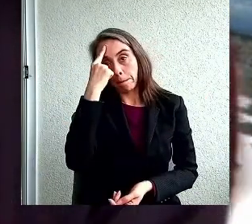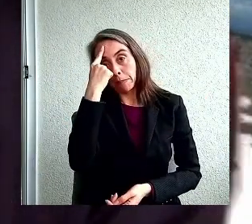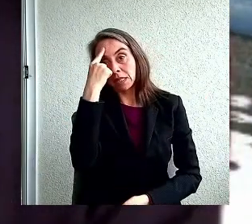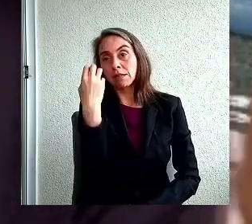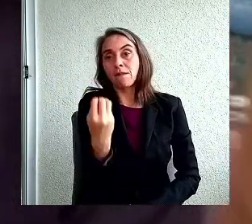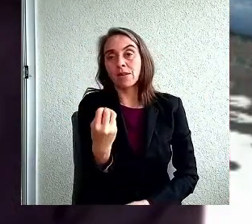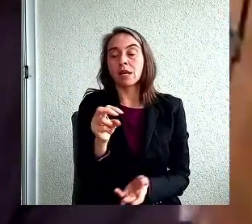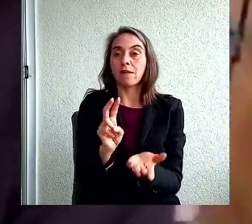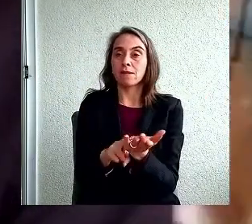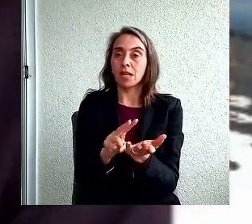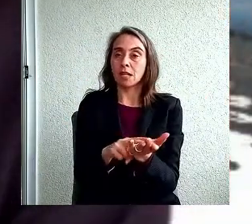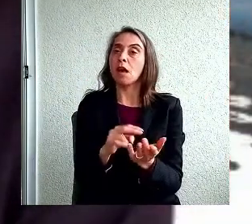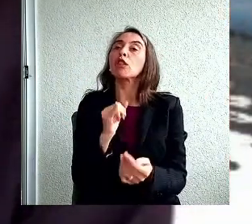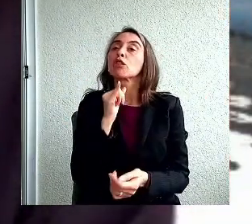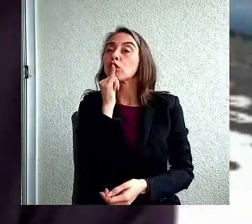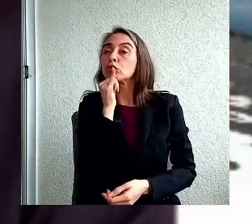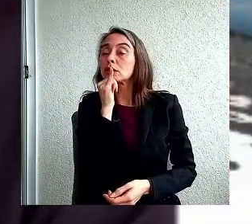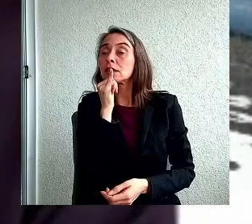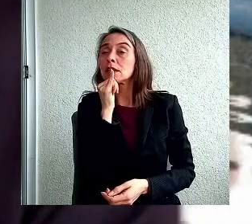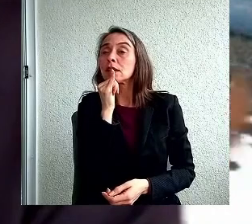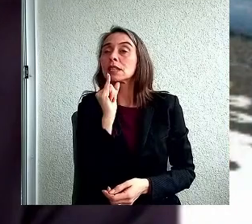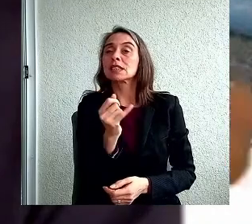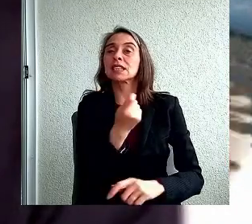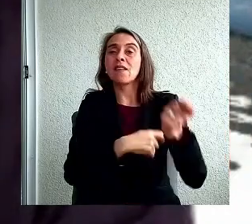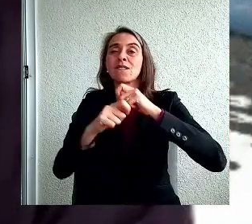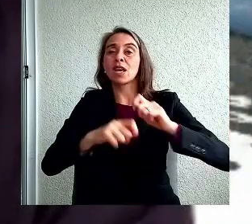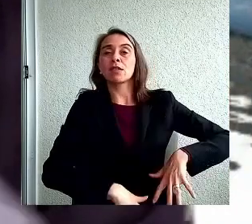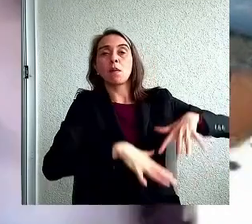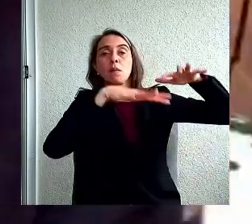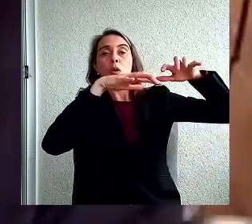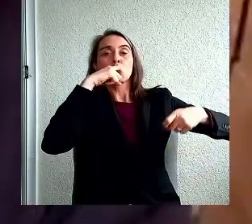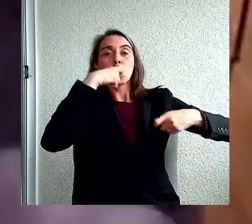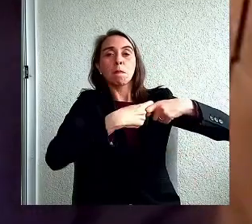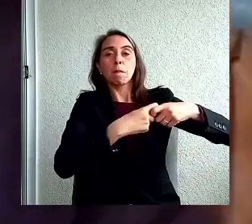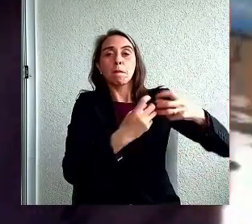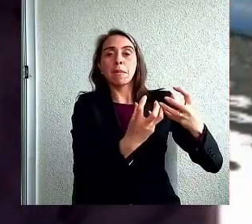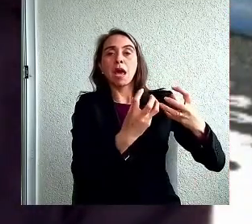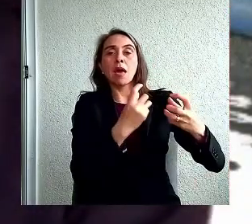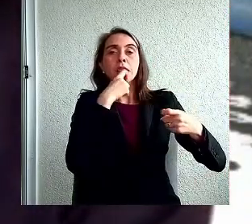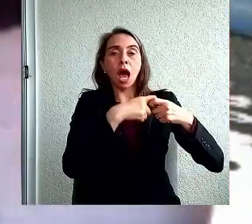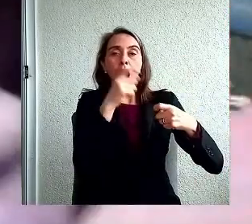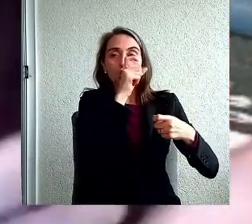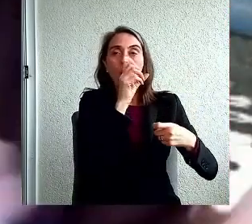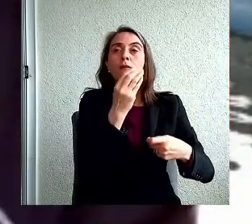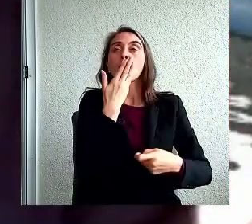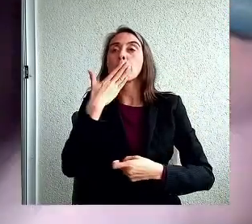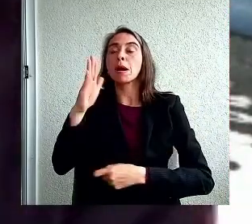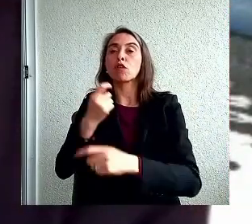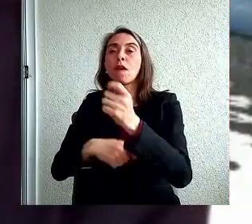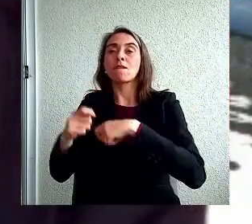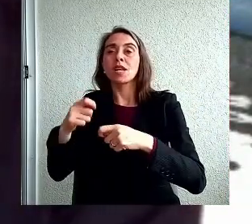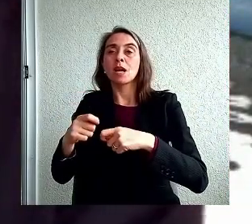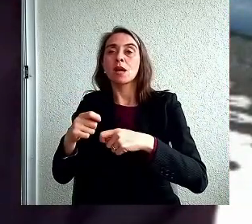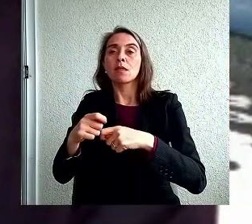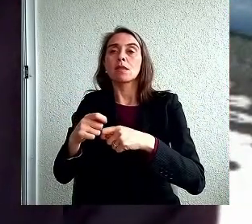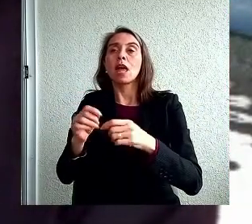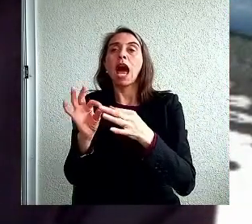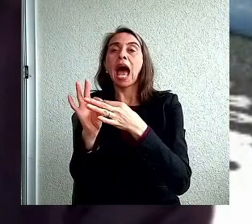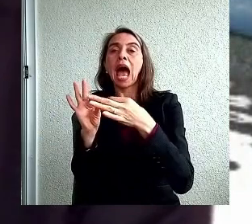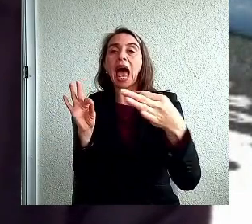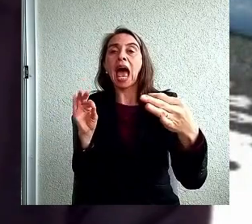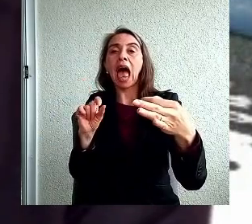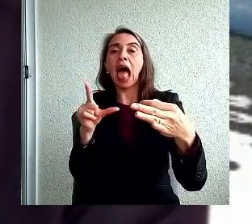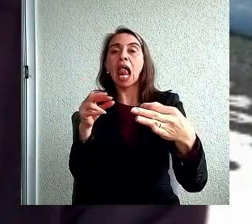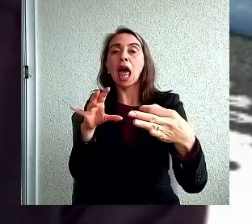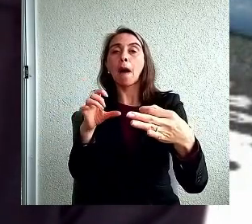tiene sentido vender toneladas de cobre en bruto o mejor vender, digamos, el alambre de cobre. ¿Me entiendes? O sea,